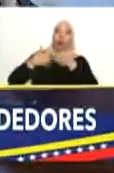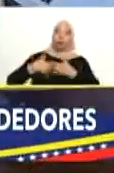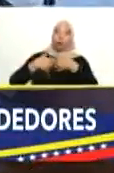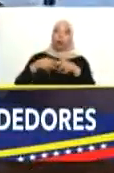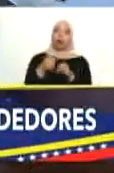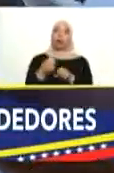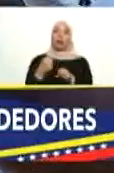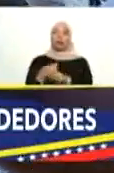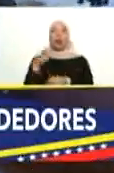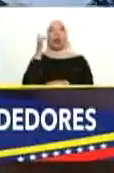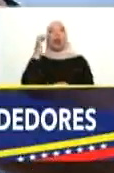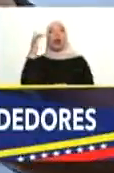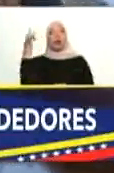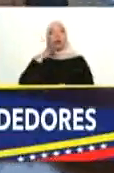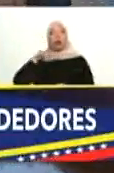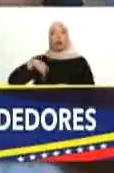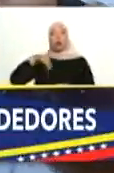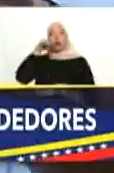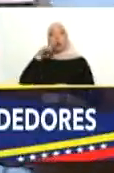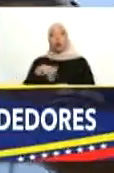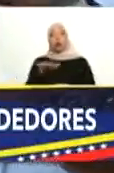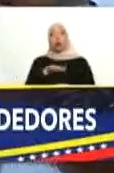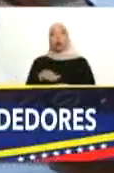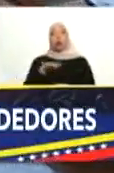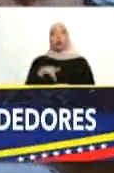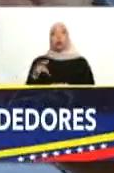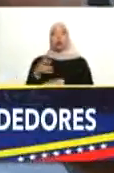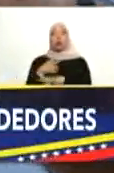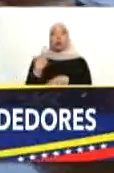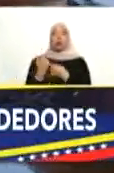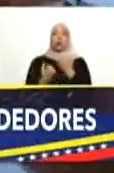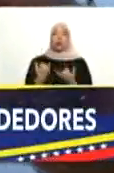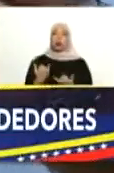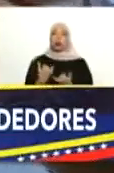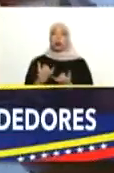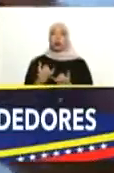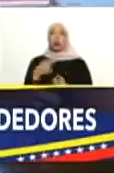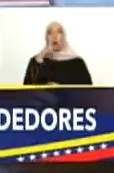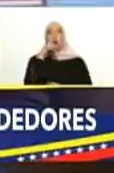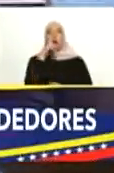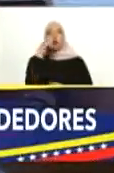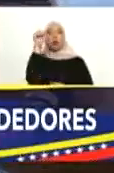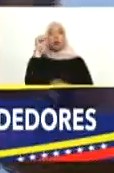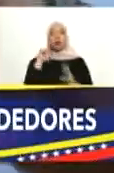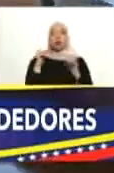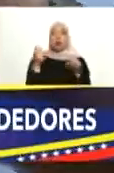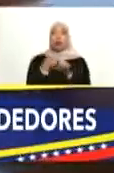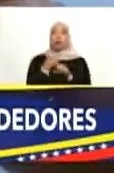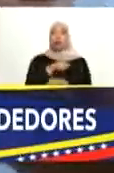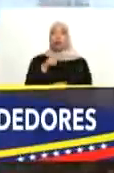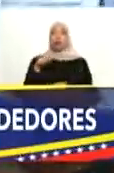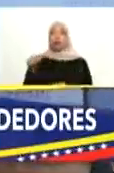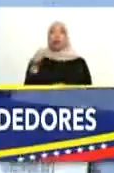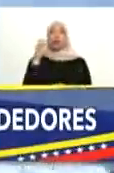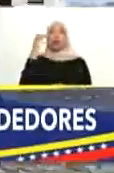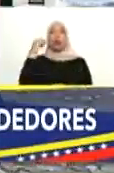es la creatividad de nuestra gente. Mire el eslogan que le colocaron ahí. El super maduro, bueno, iniciativa de la gente,